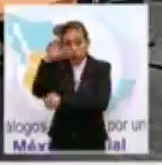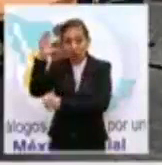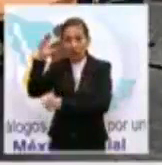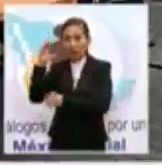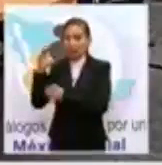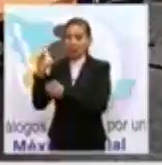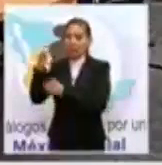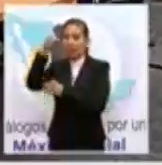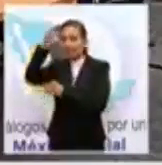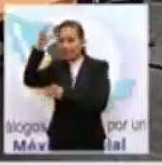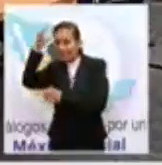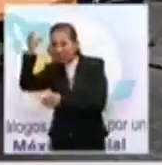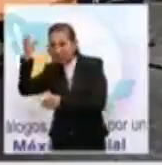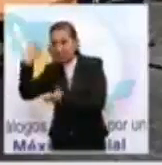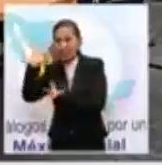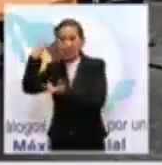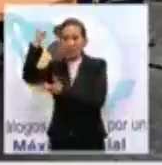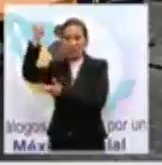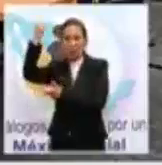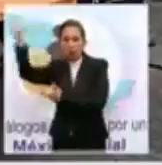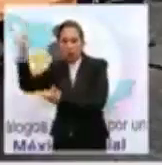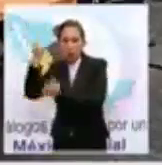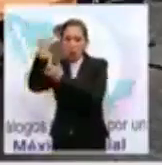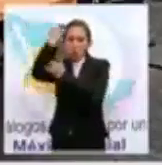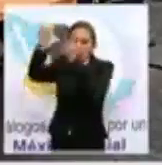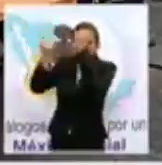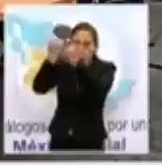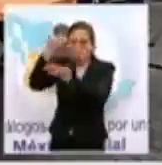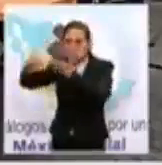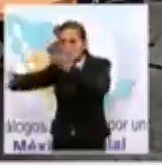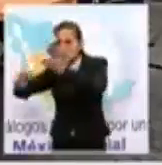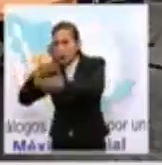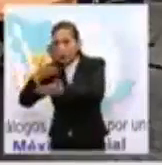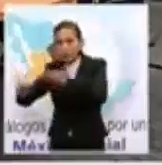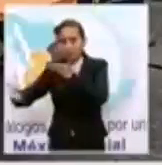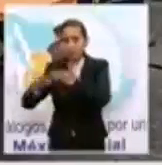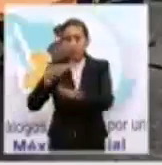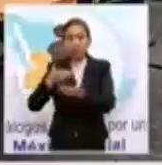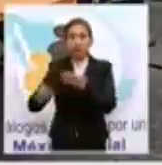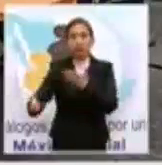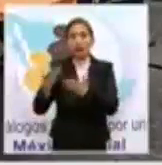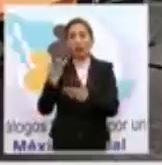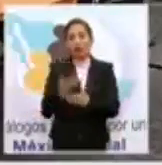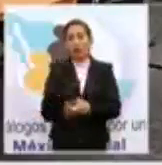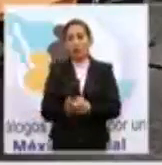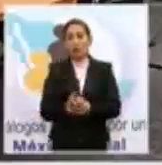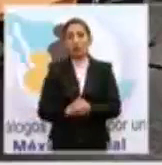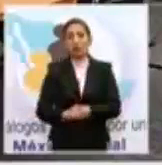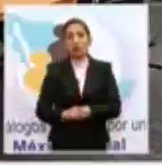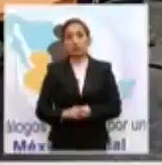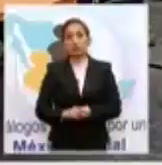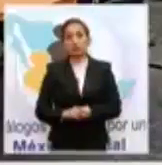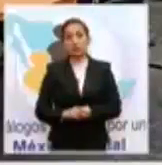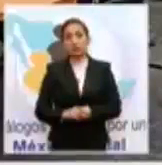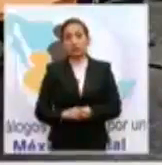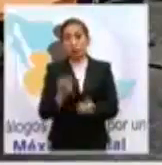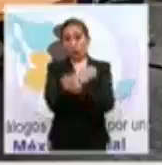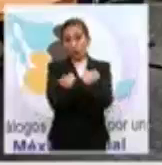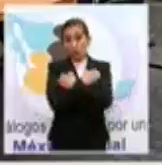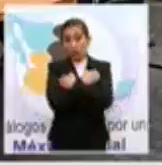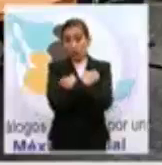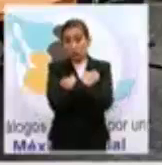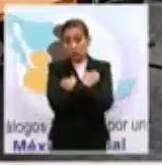ciencia, tecnología e innovación. Hoy hemos enfocado particularmente la parte de cultura y de